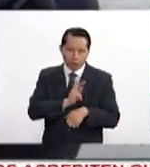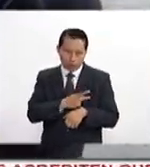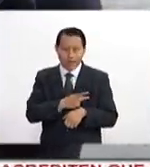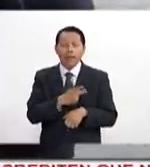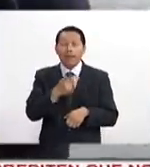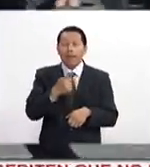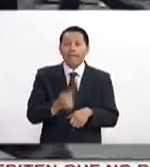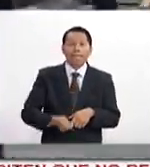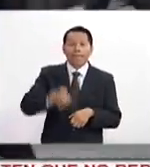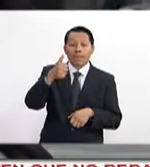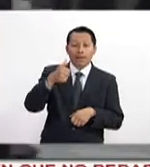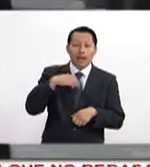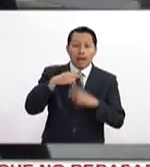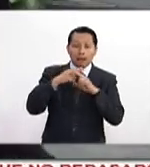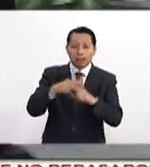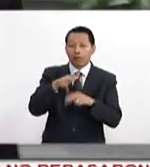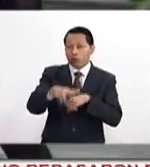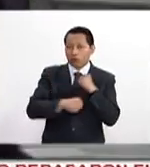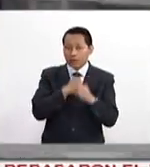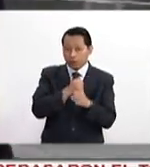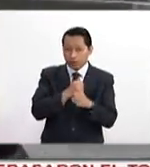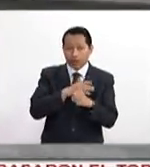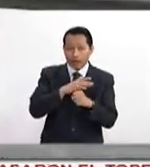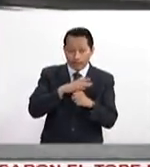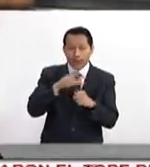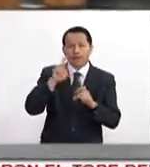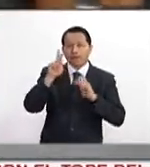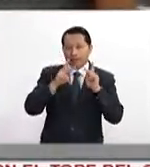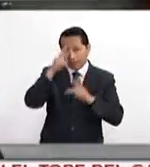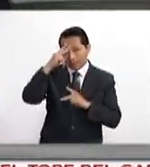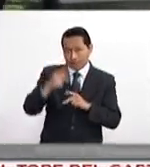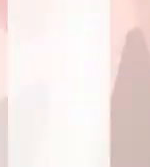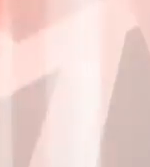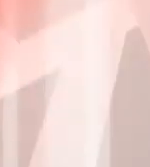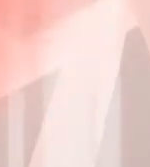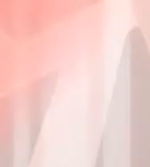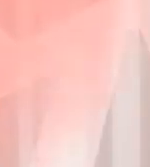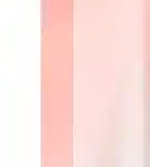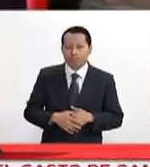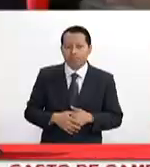la primera vez en 18 años que un mandatario de Portugal visita México.